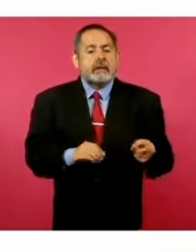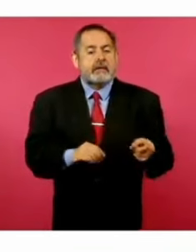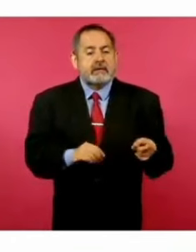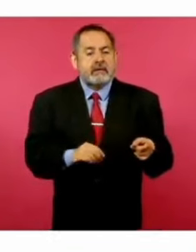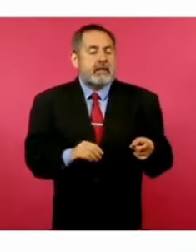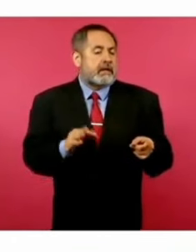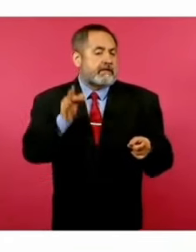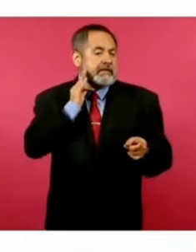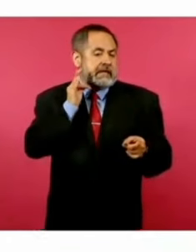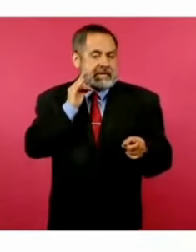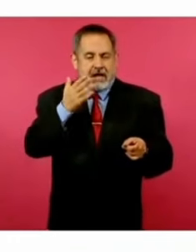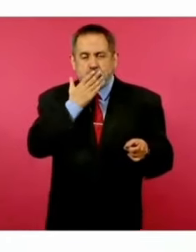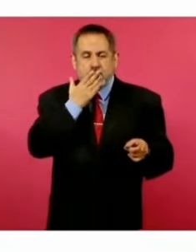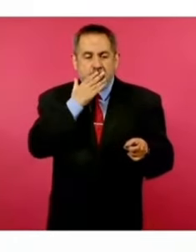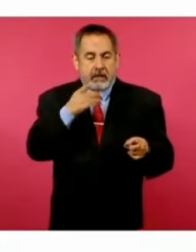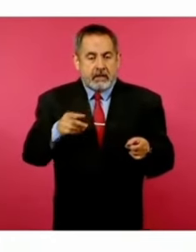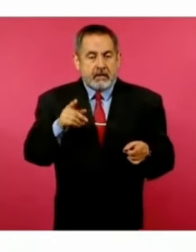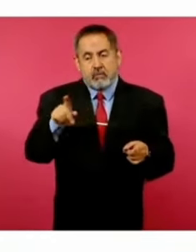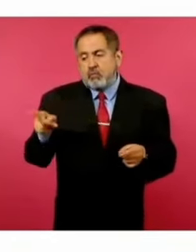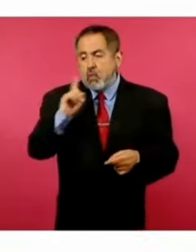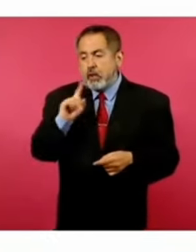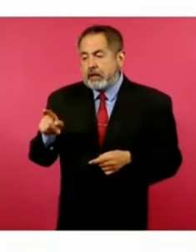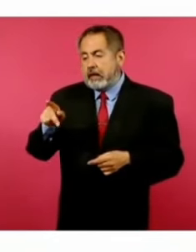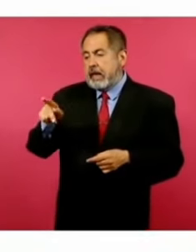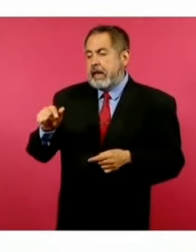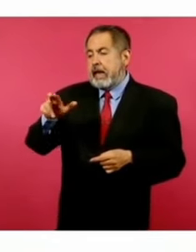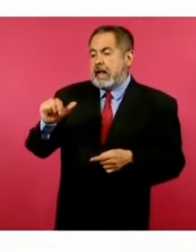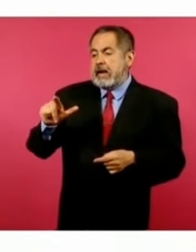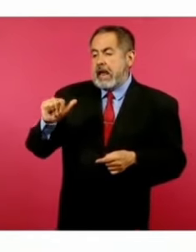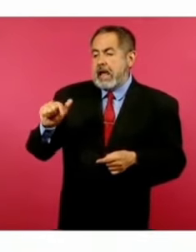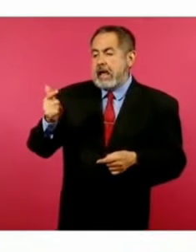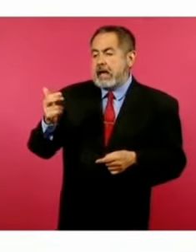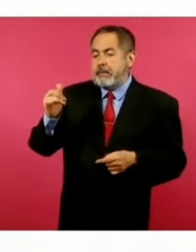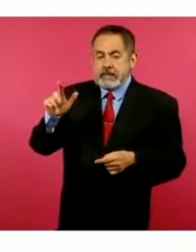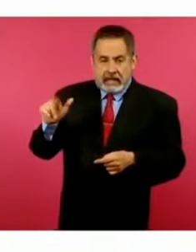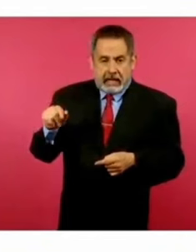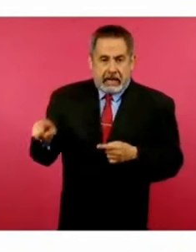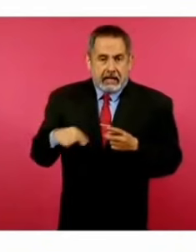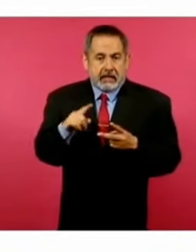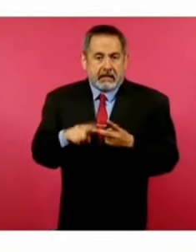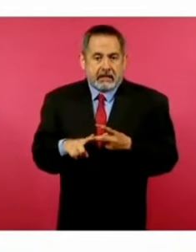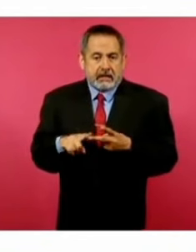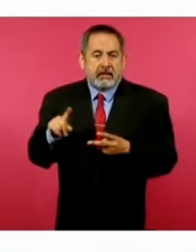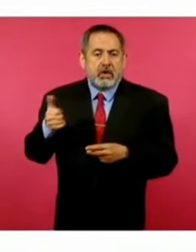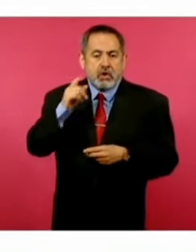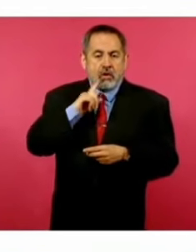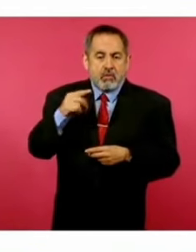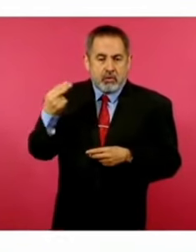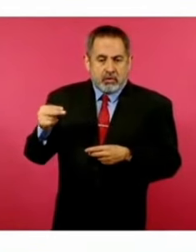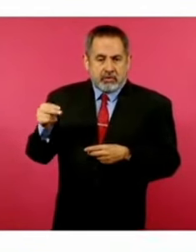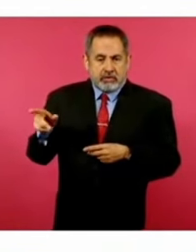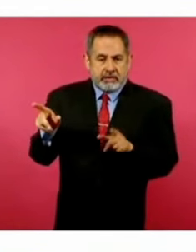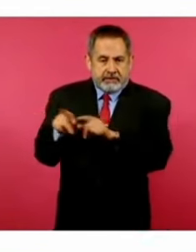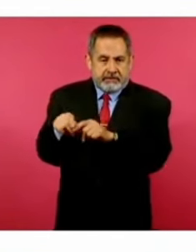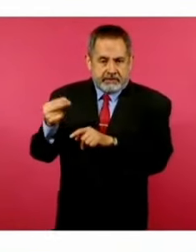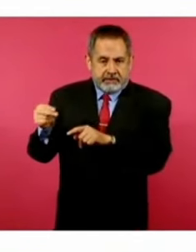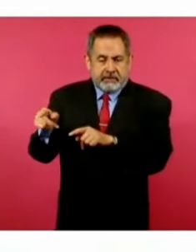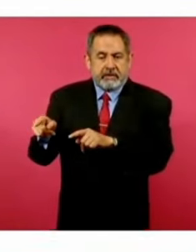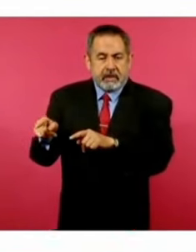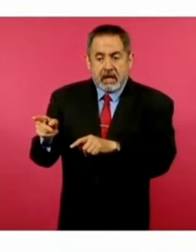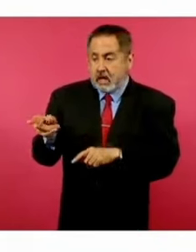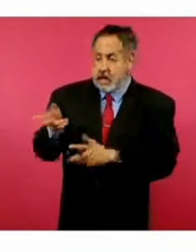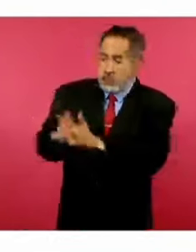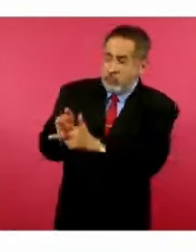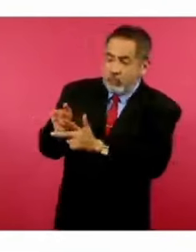la Fiscalía de Sonora Carla Gabriela las víctimas eran Carla Gabriela y otra de identidad reservada fueron